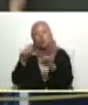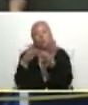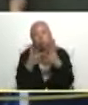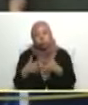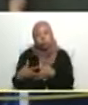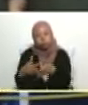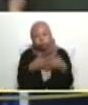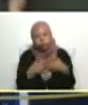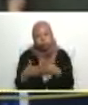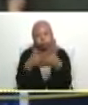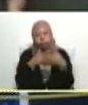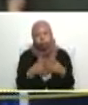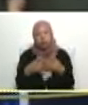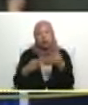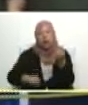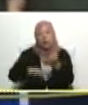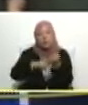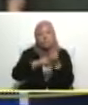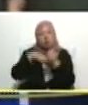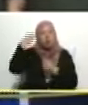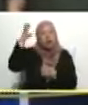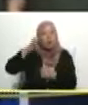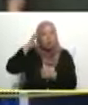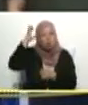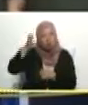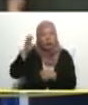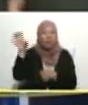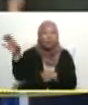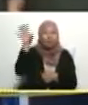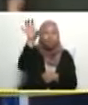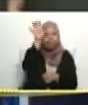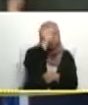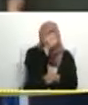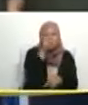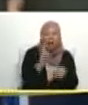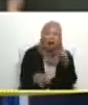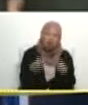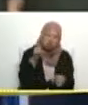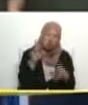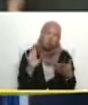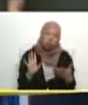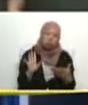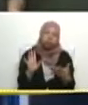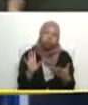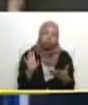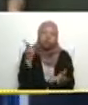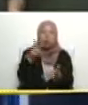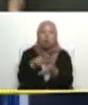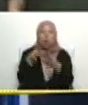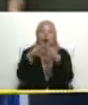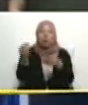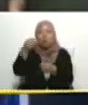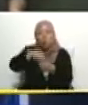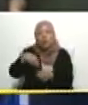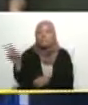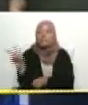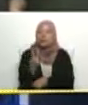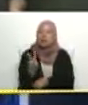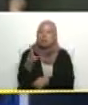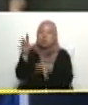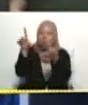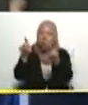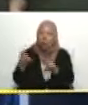imperialismo y sus aliados subordinados a lo externo e interno del país, con toda seguridad